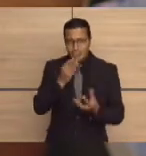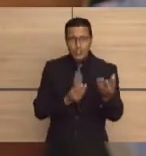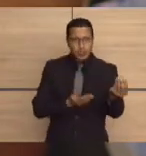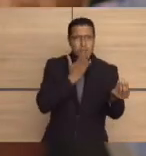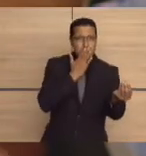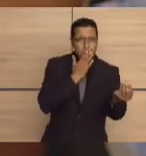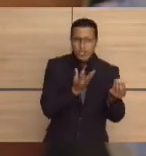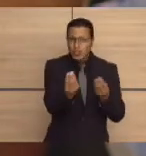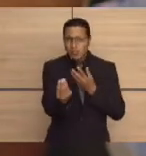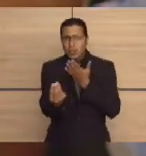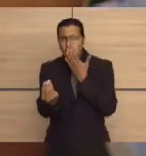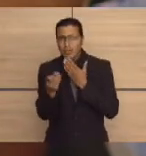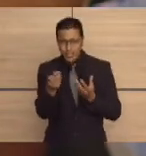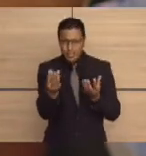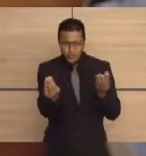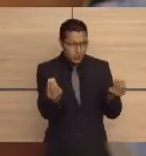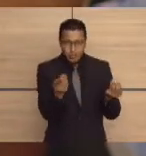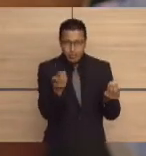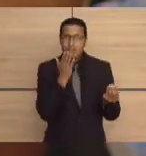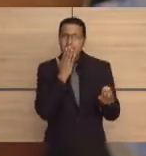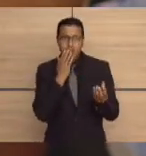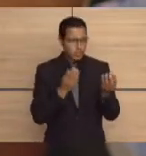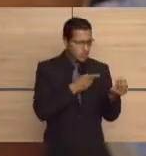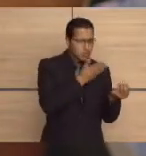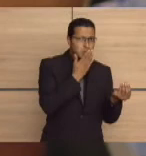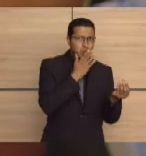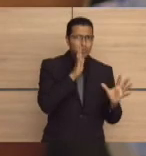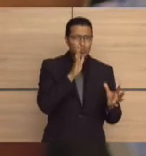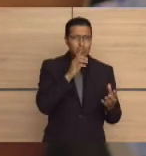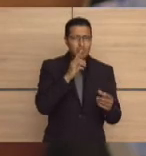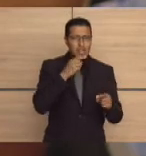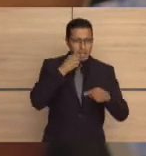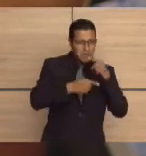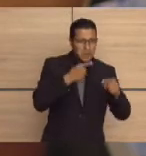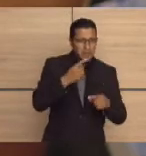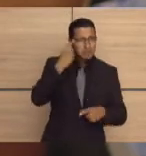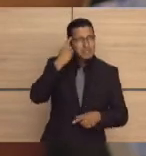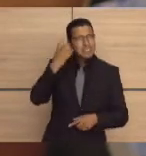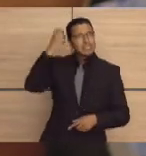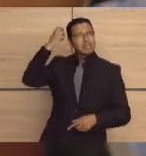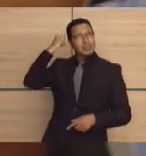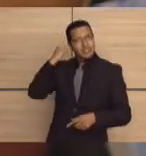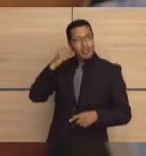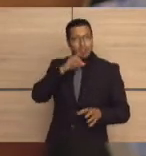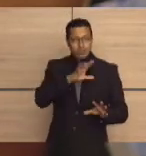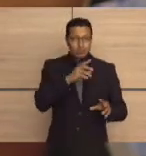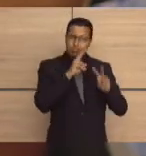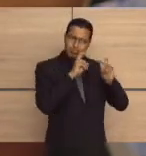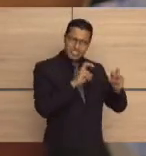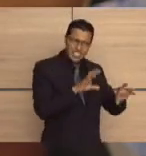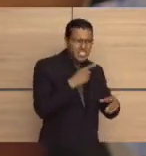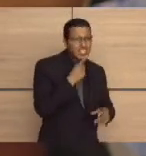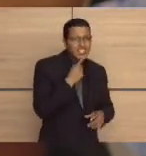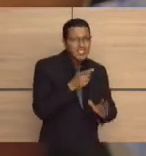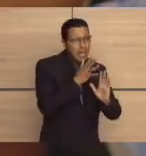que hablaban incluso lenguas indígenas y que tenían mitologías distintas, porque uno se pone a ver los mitos de